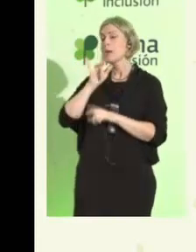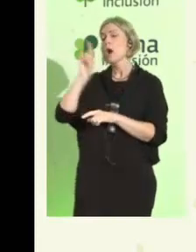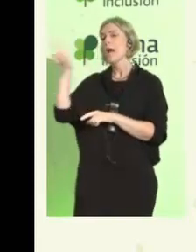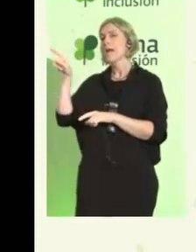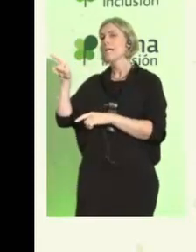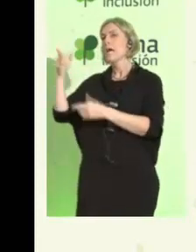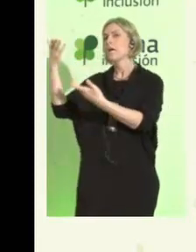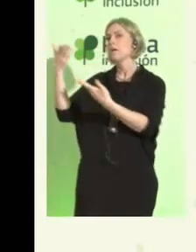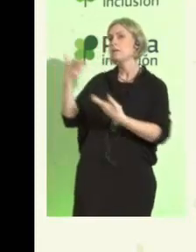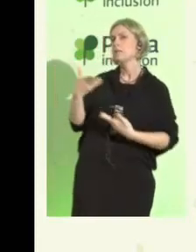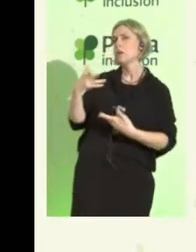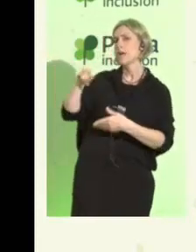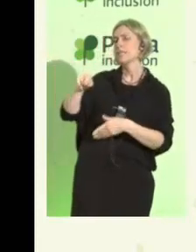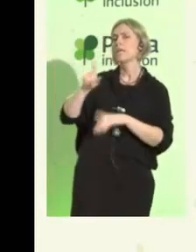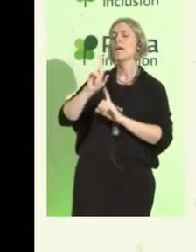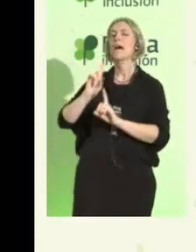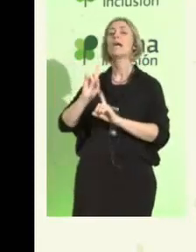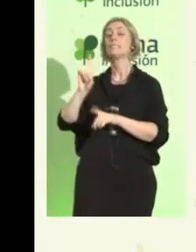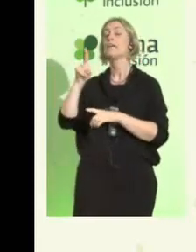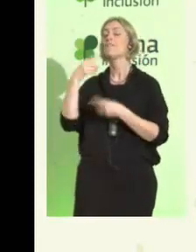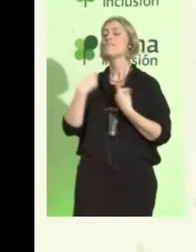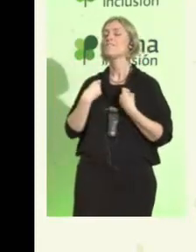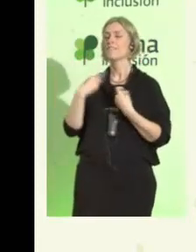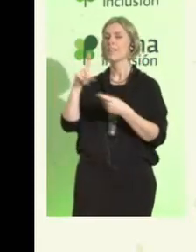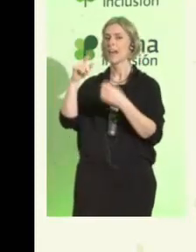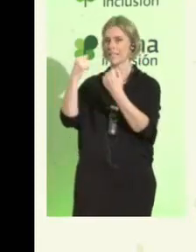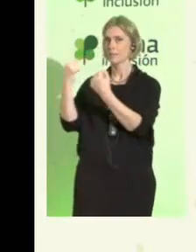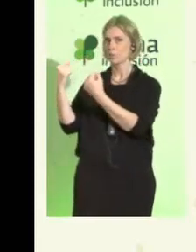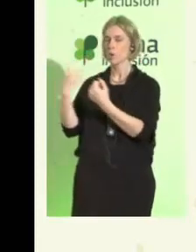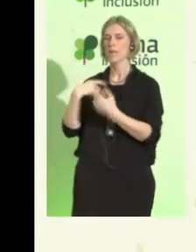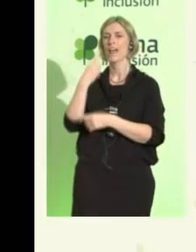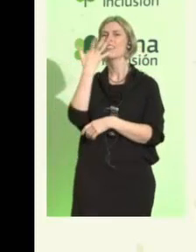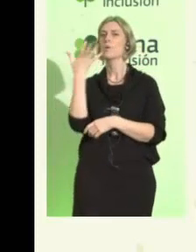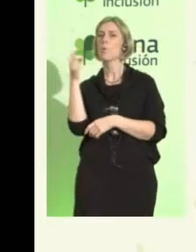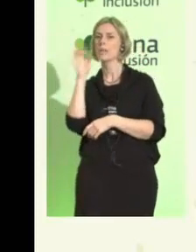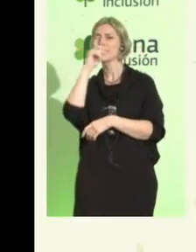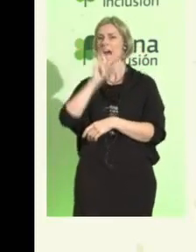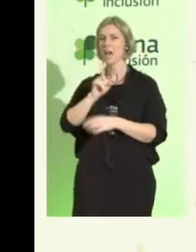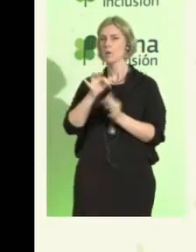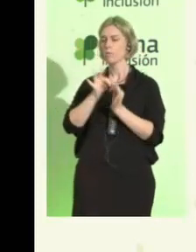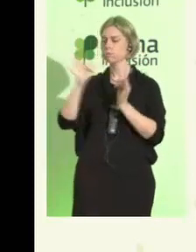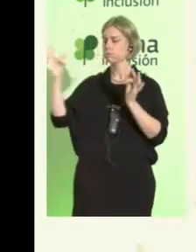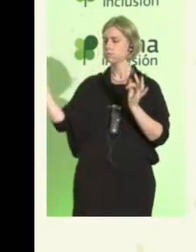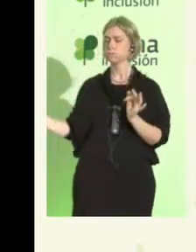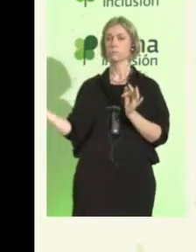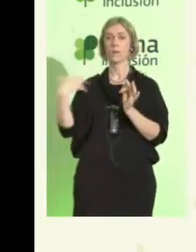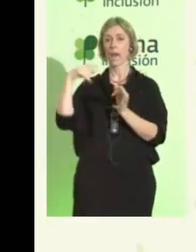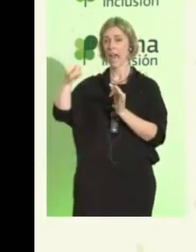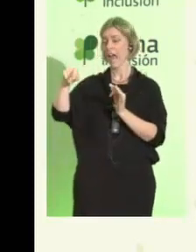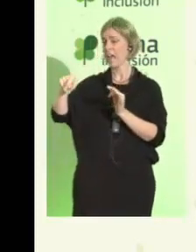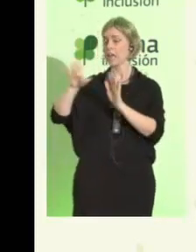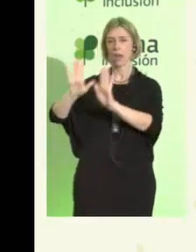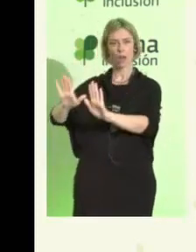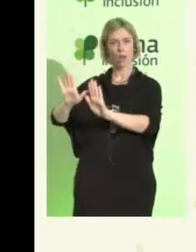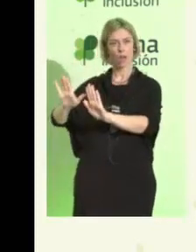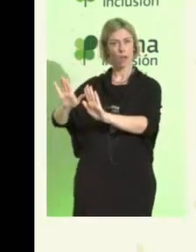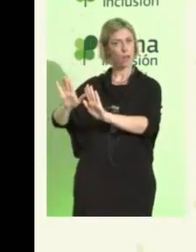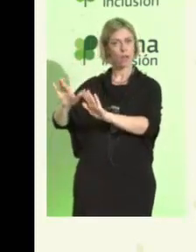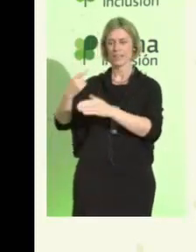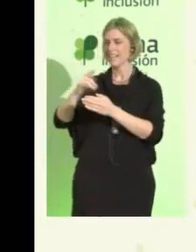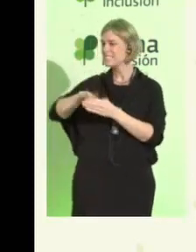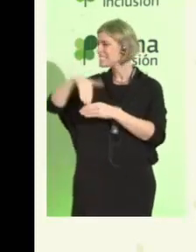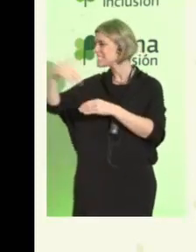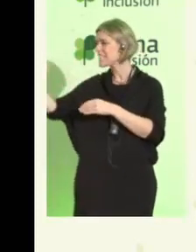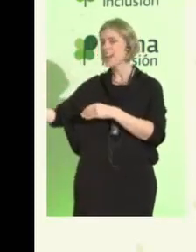no quería salir de la institución. Llevaba viviendo allí 50 años. No había salido de las instalaciones en 40 años. No había visto a su familia en